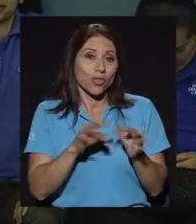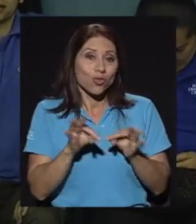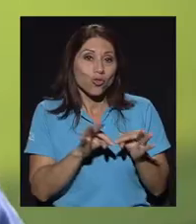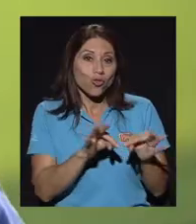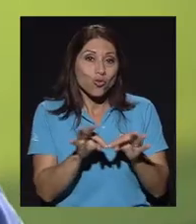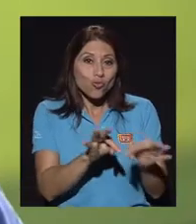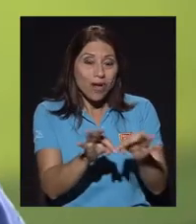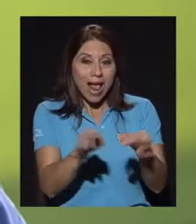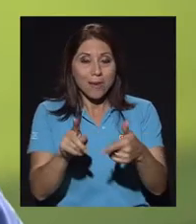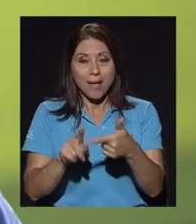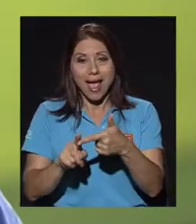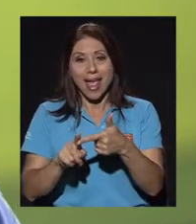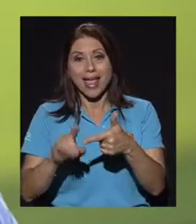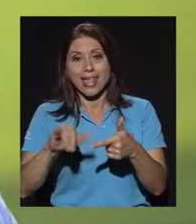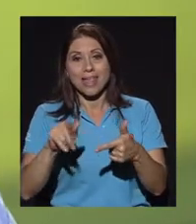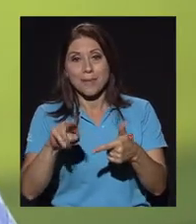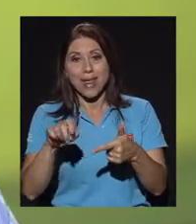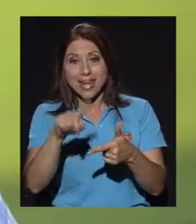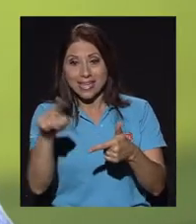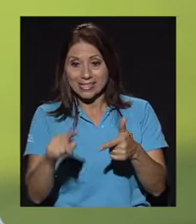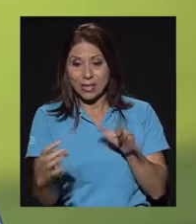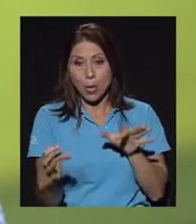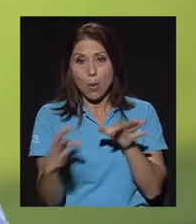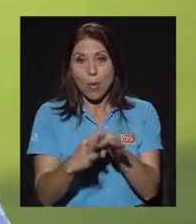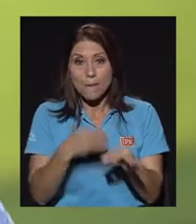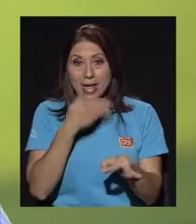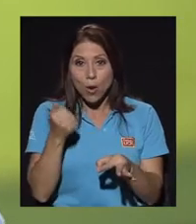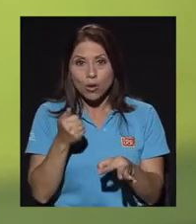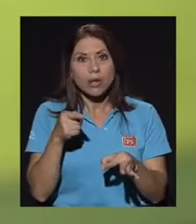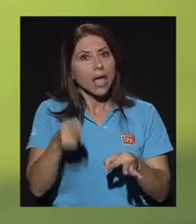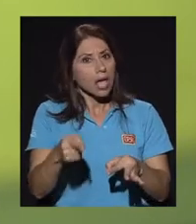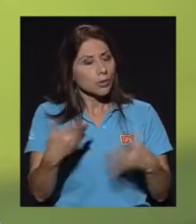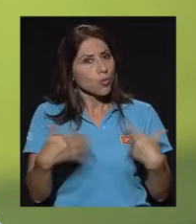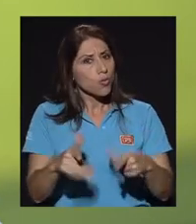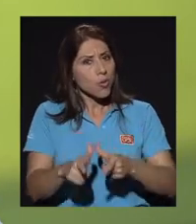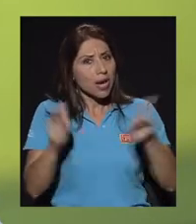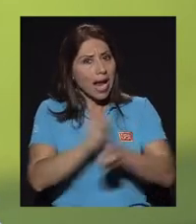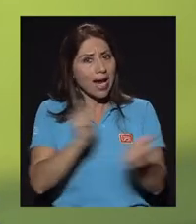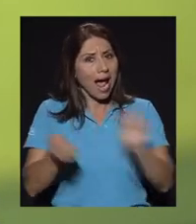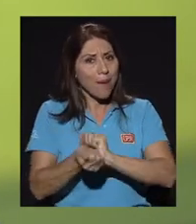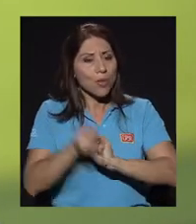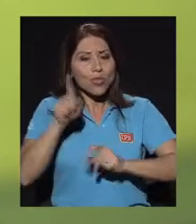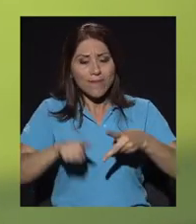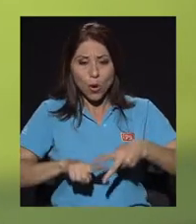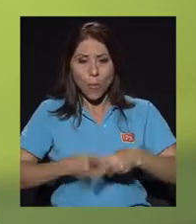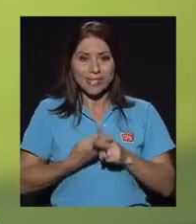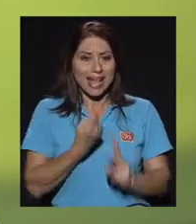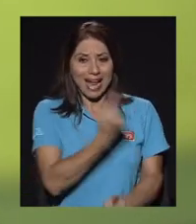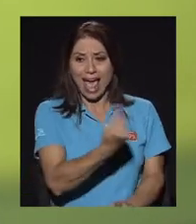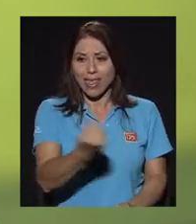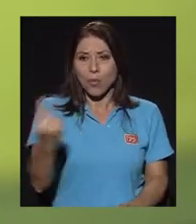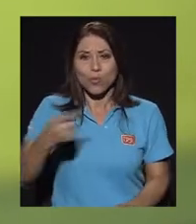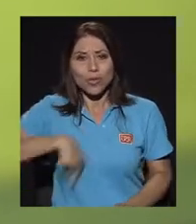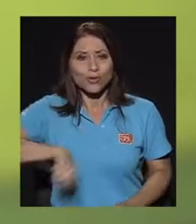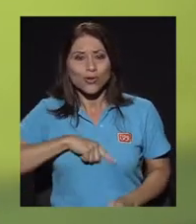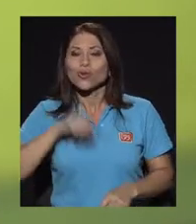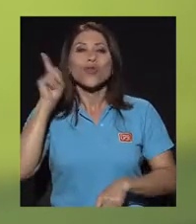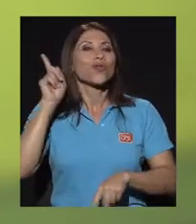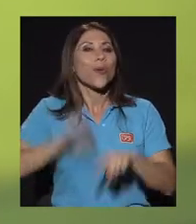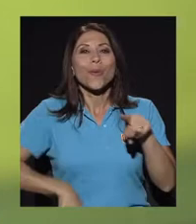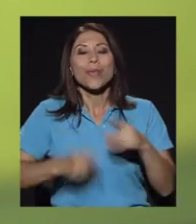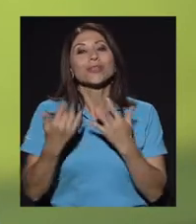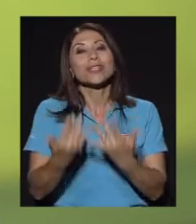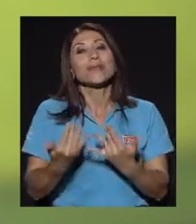mejor. Bueno, pues eso es un gran cambio. Ok, ese cambio tiene que comenzar con cada uno de nosotros. No puede ser posible que nosotros esperemos